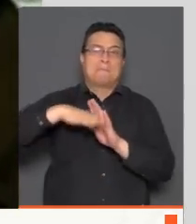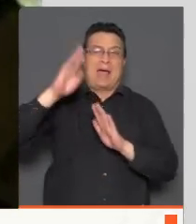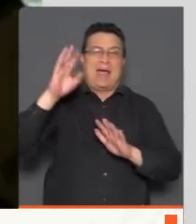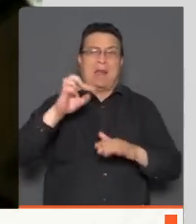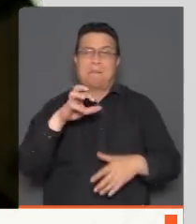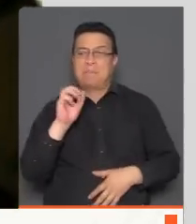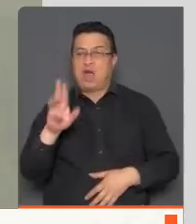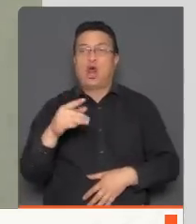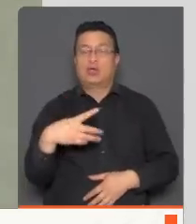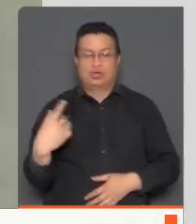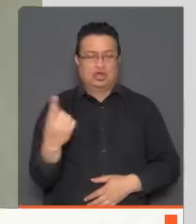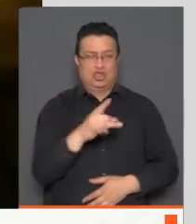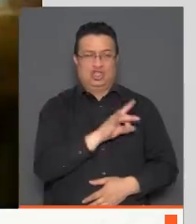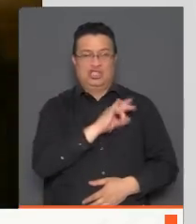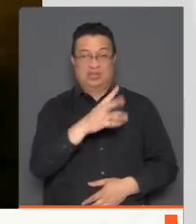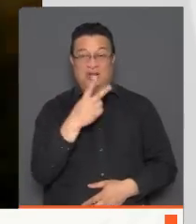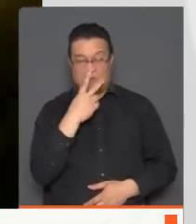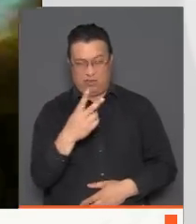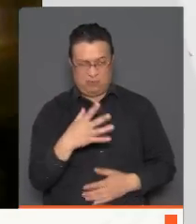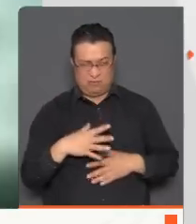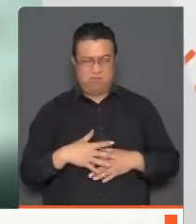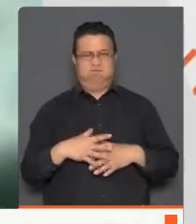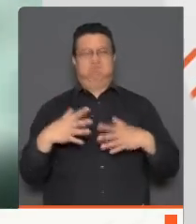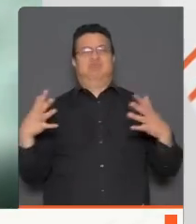impactaría a todo el país.